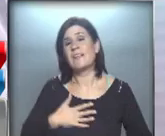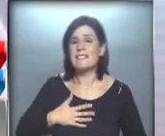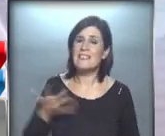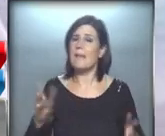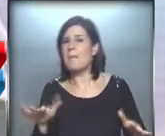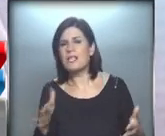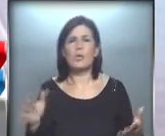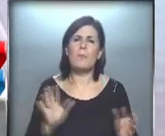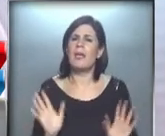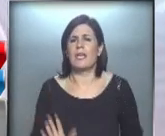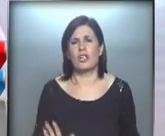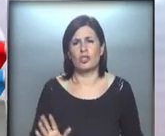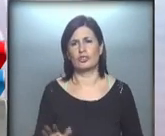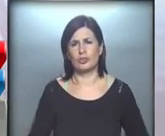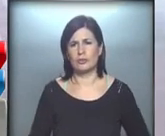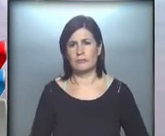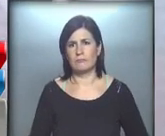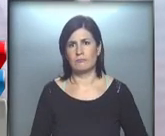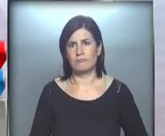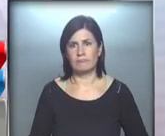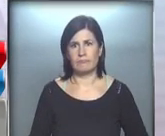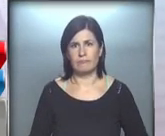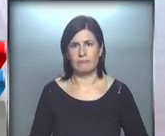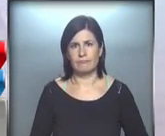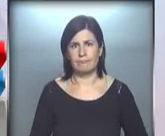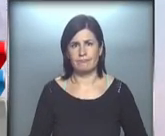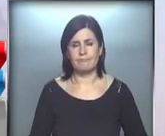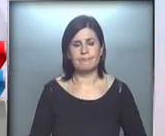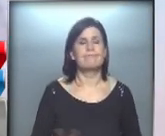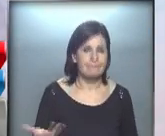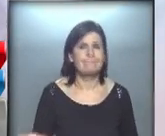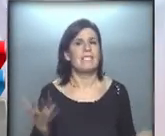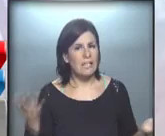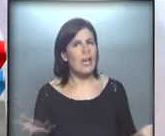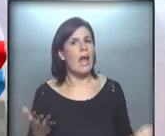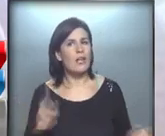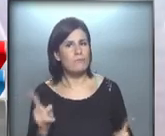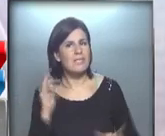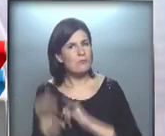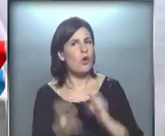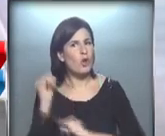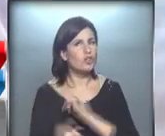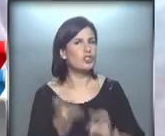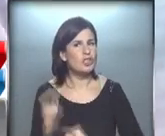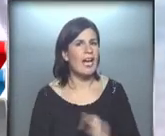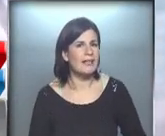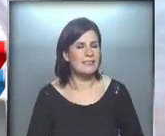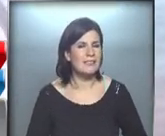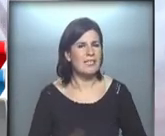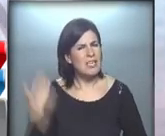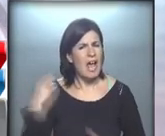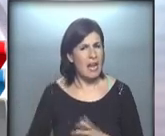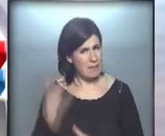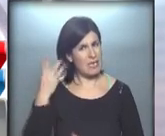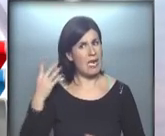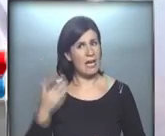indisposición del presidente de la AFA desde el año 1979. Claro, Silvia, como vos bien estás informando, en las primeras horas